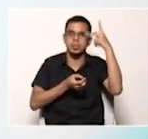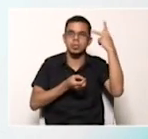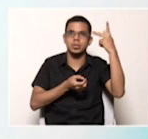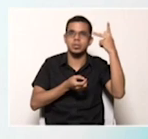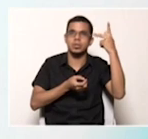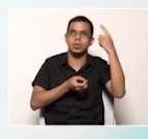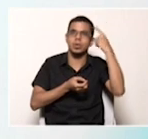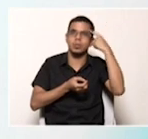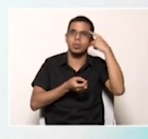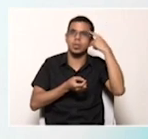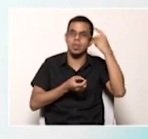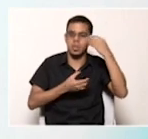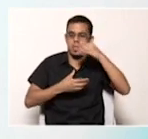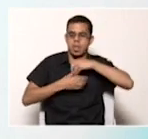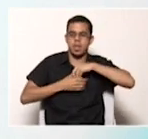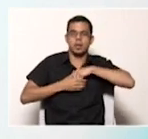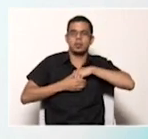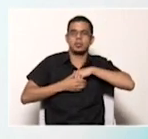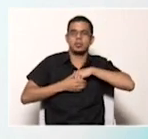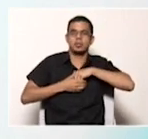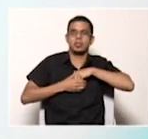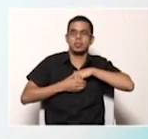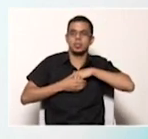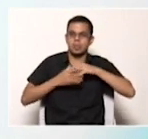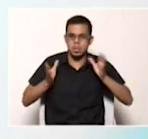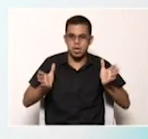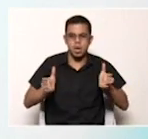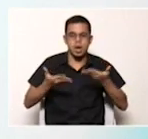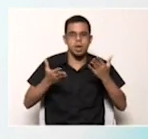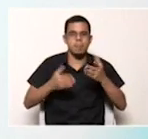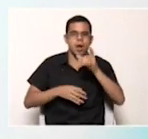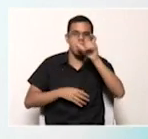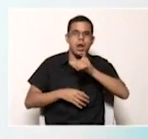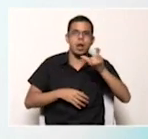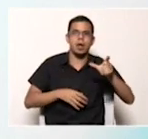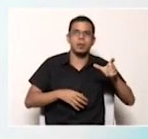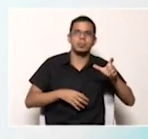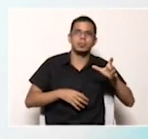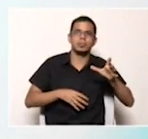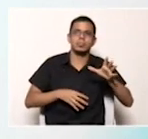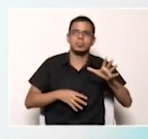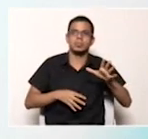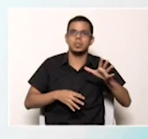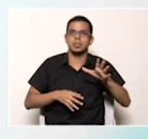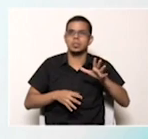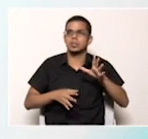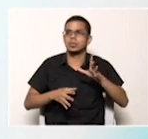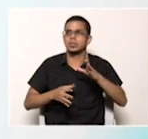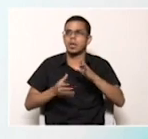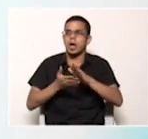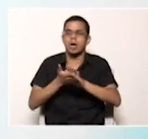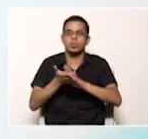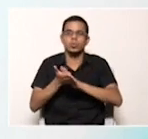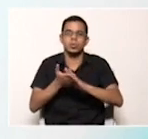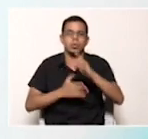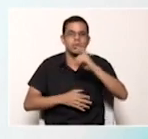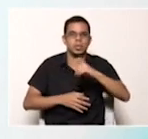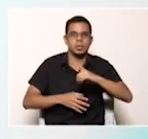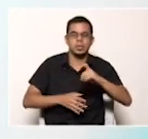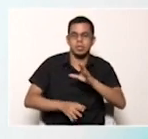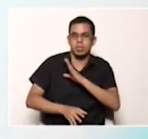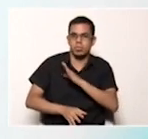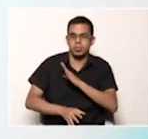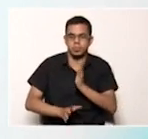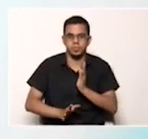reacción interna y que impulsan a las personas a actuar y satisfacer sus necesidades. Educar